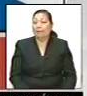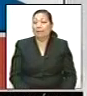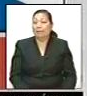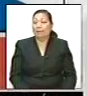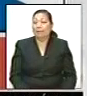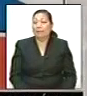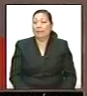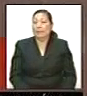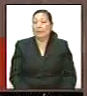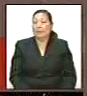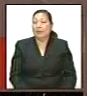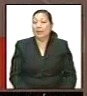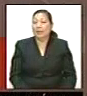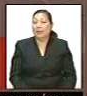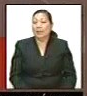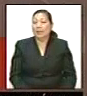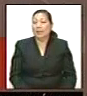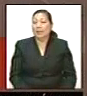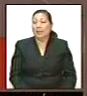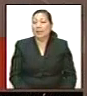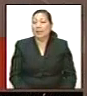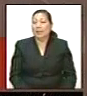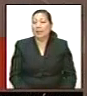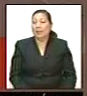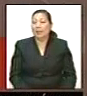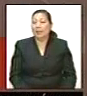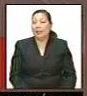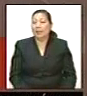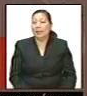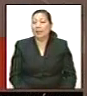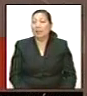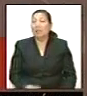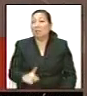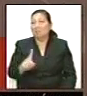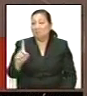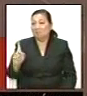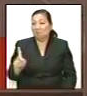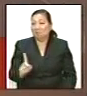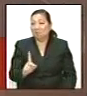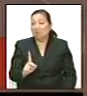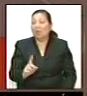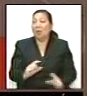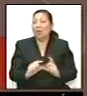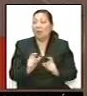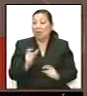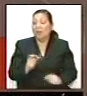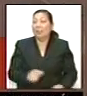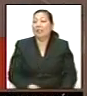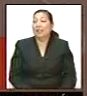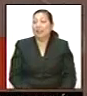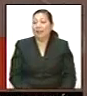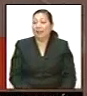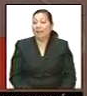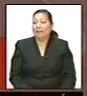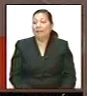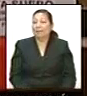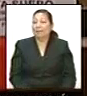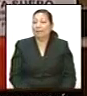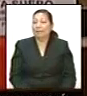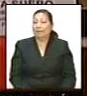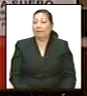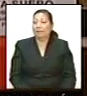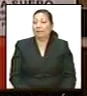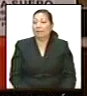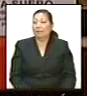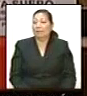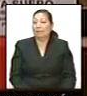culpa no quiero dejar constancia a la presidencia algo de cis está editor andrés garcía belaunde qué te quedas con lo típico de tener que